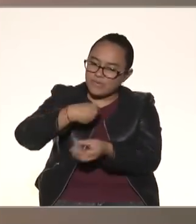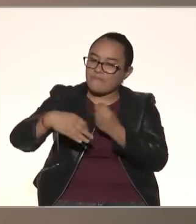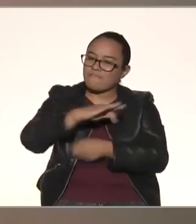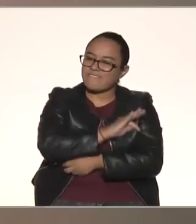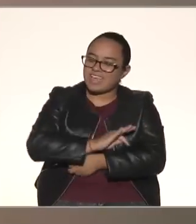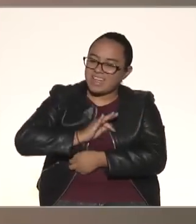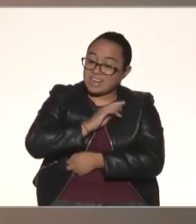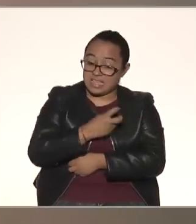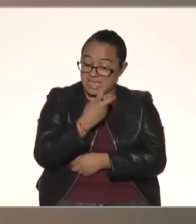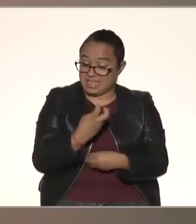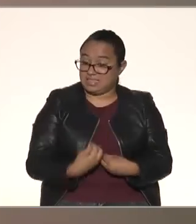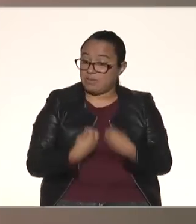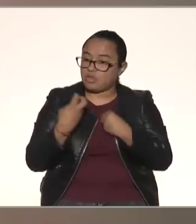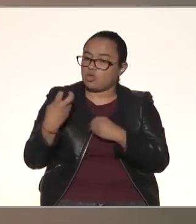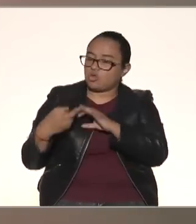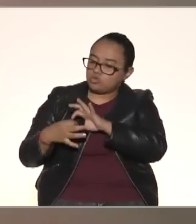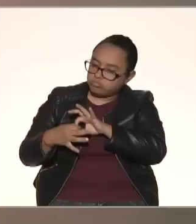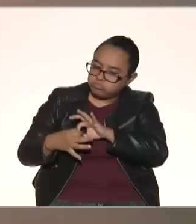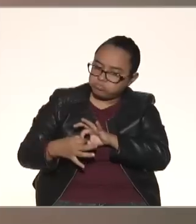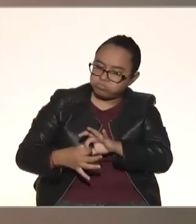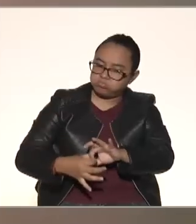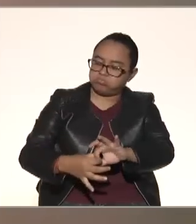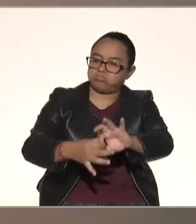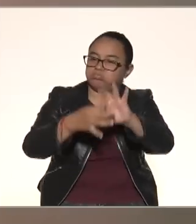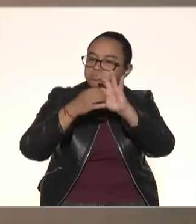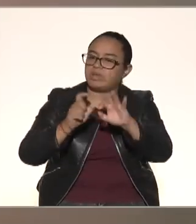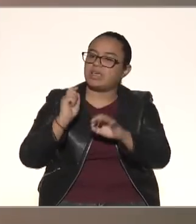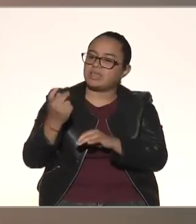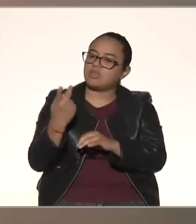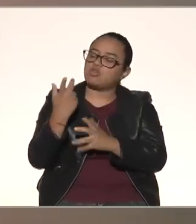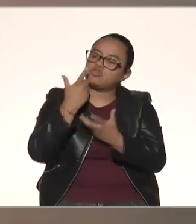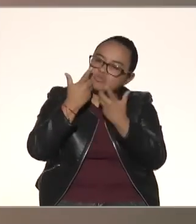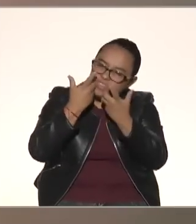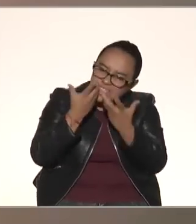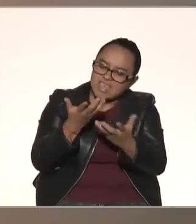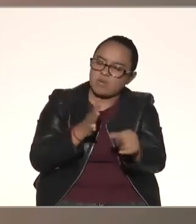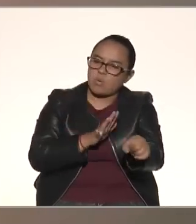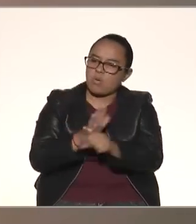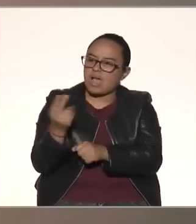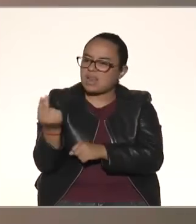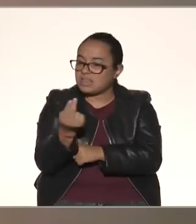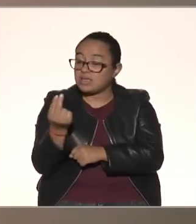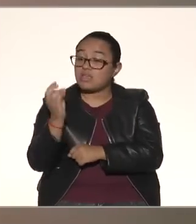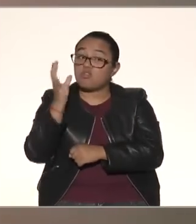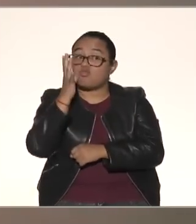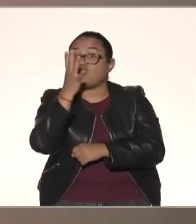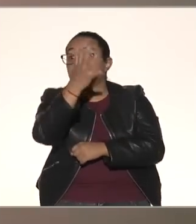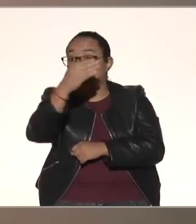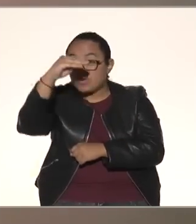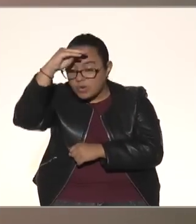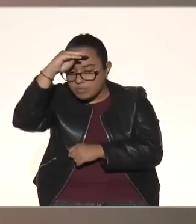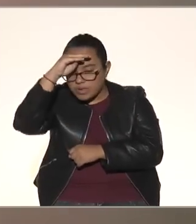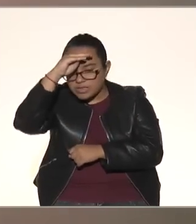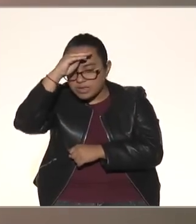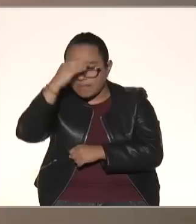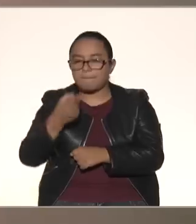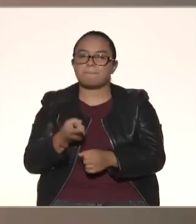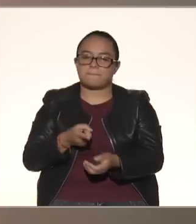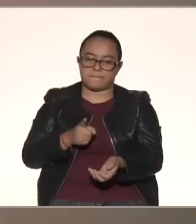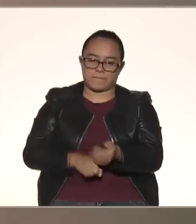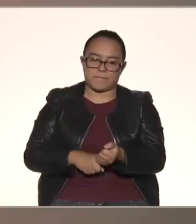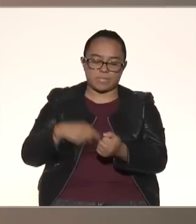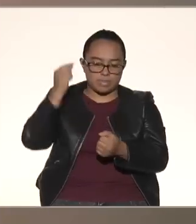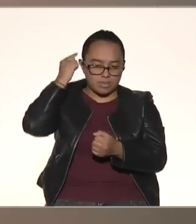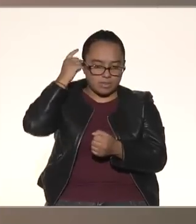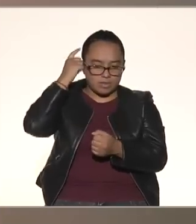entender la vida como una unión de necesidades y de deseos, y de planes hacia el futuro. ahí va implícito de una manera